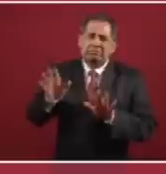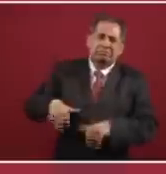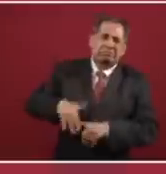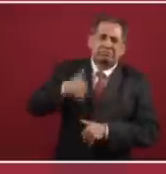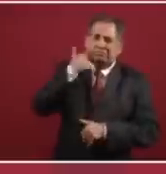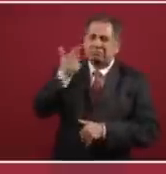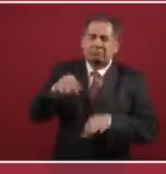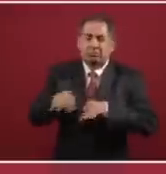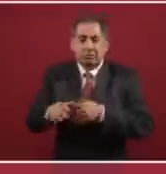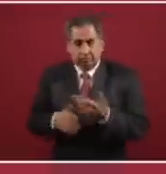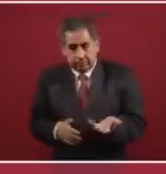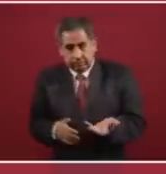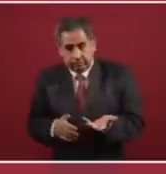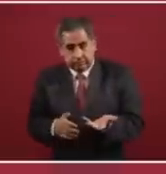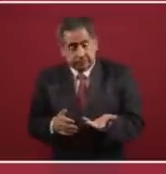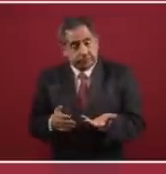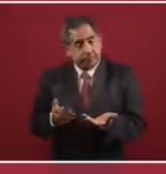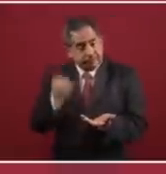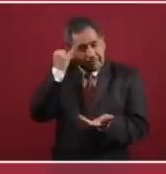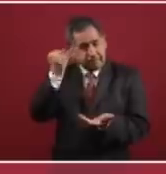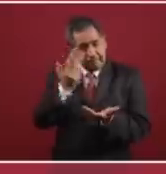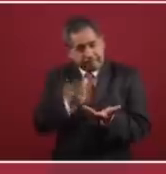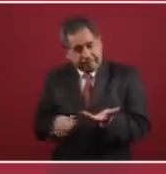pararlo y empezar a empujarlo.